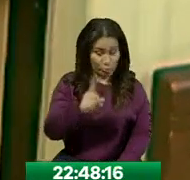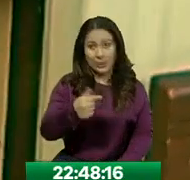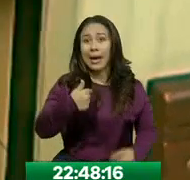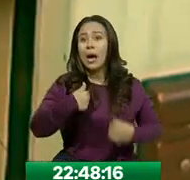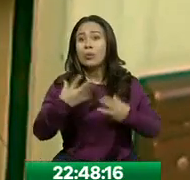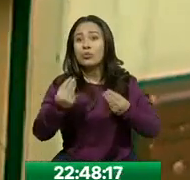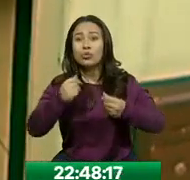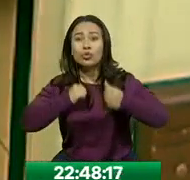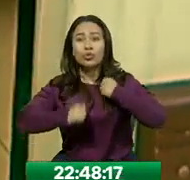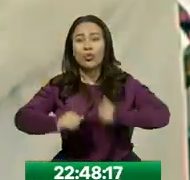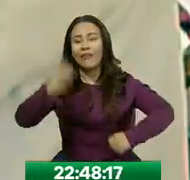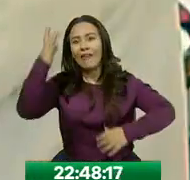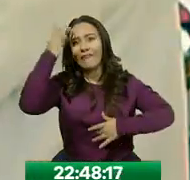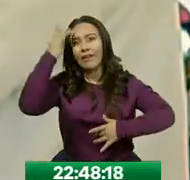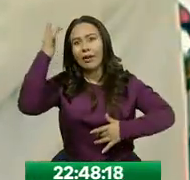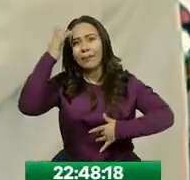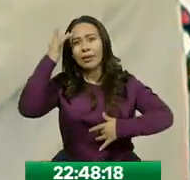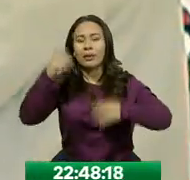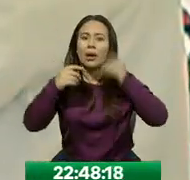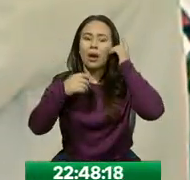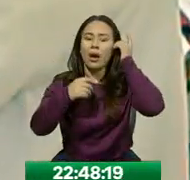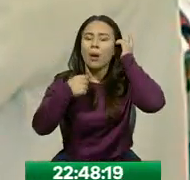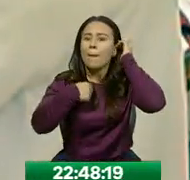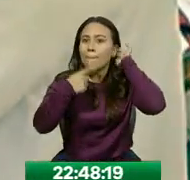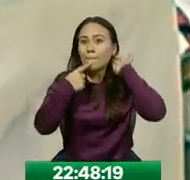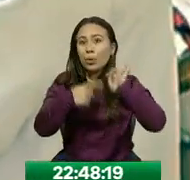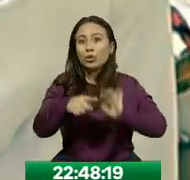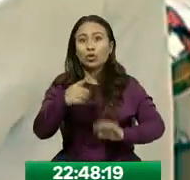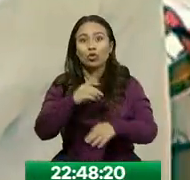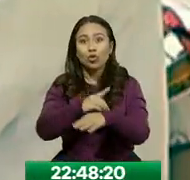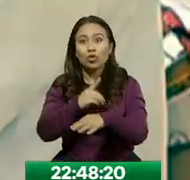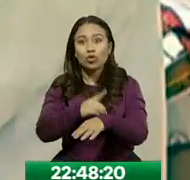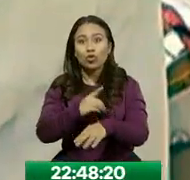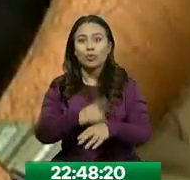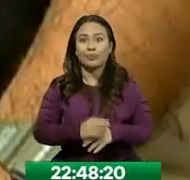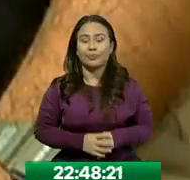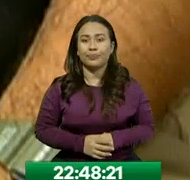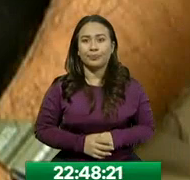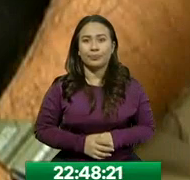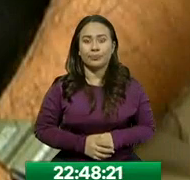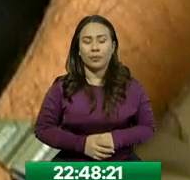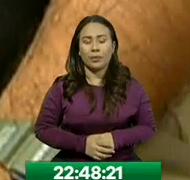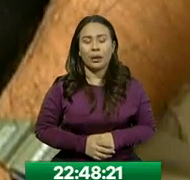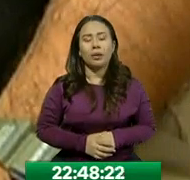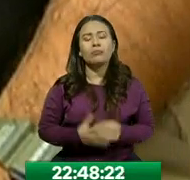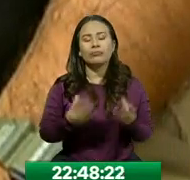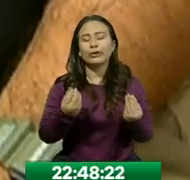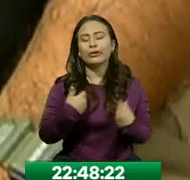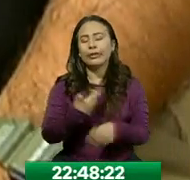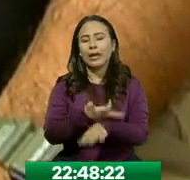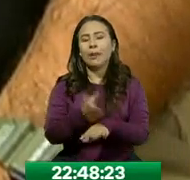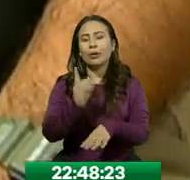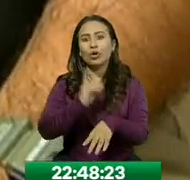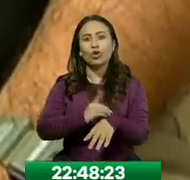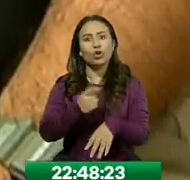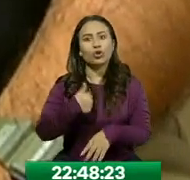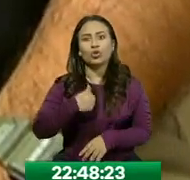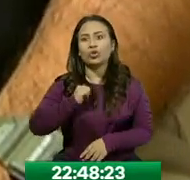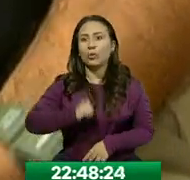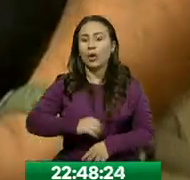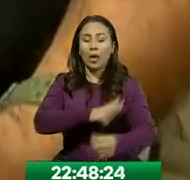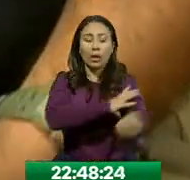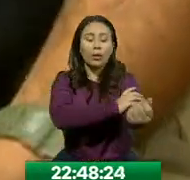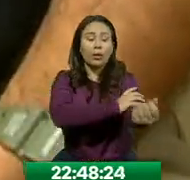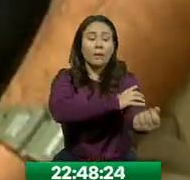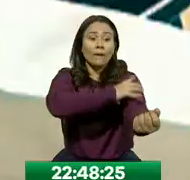sufrir varias enfermedades y por eso buscó tratamiento. Que nuestra mente enferma nuestro cuerpo. Yo creo que sí. Yo sufría de todo. Se me subía la presión